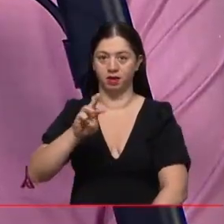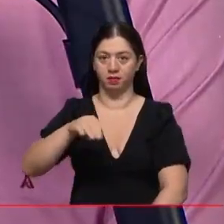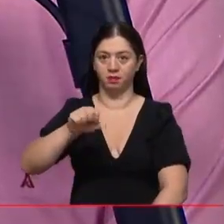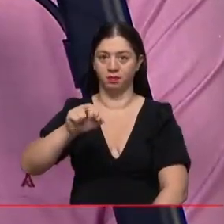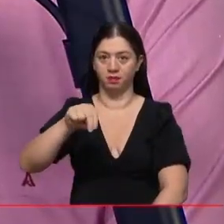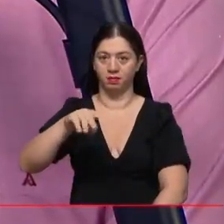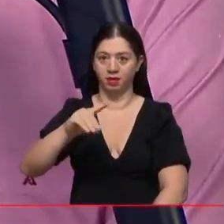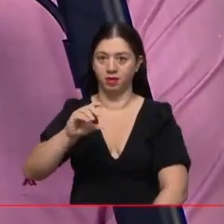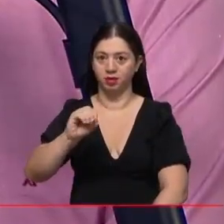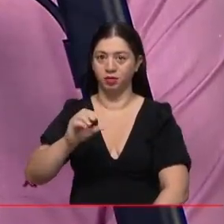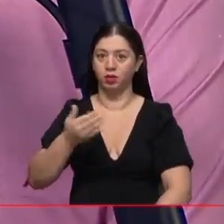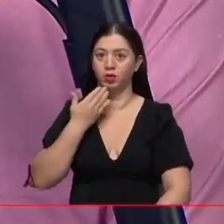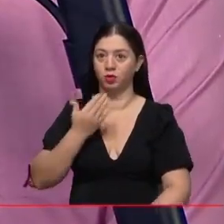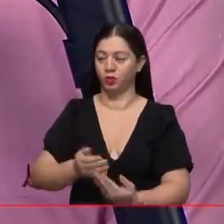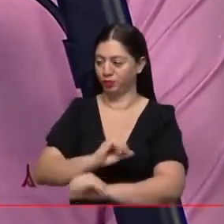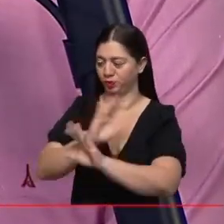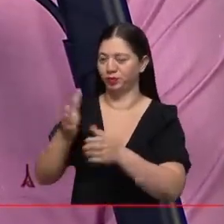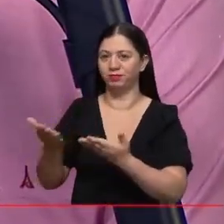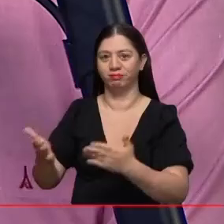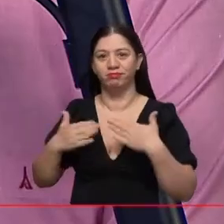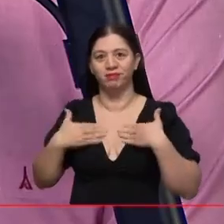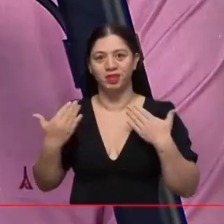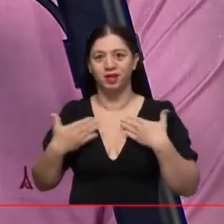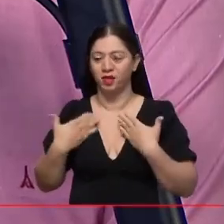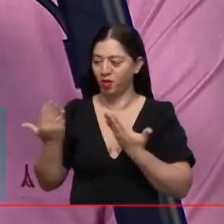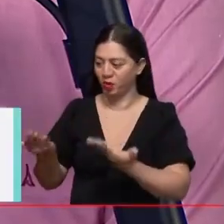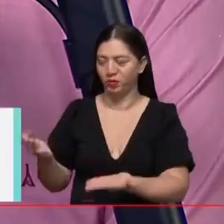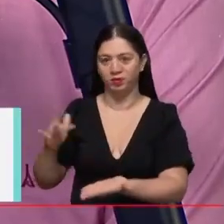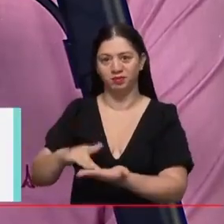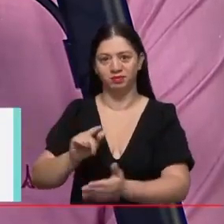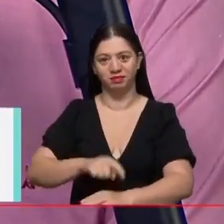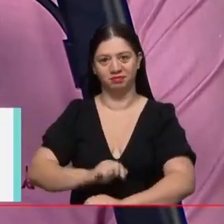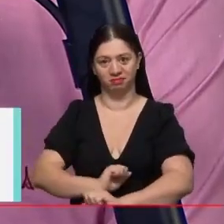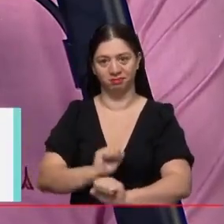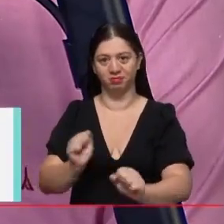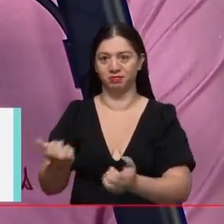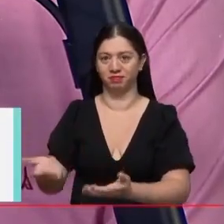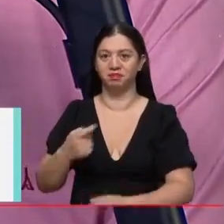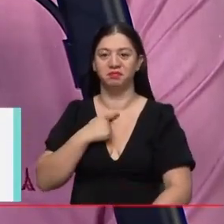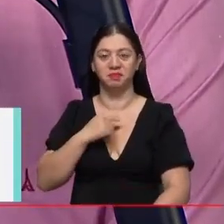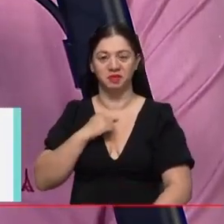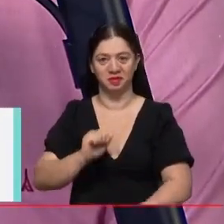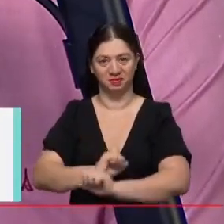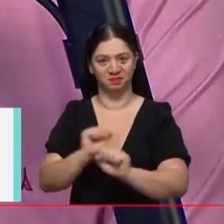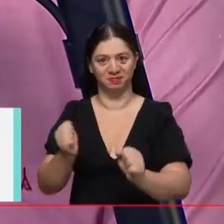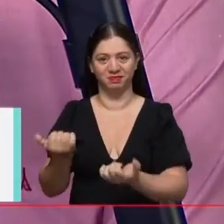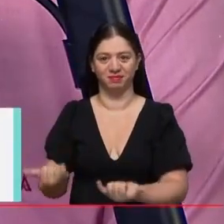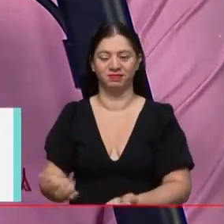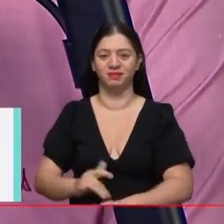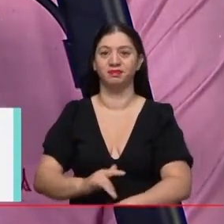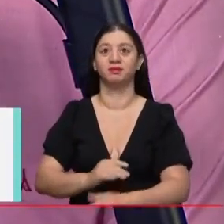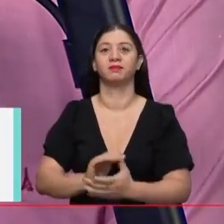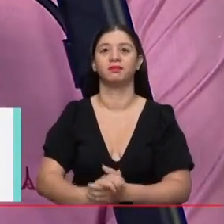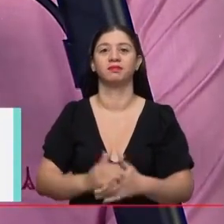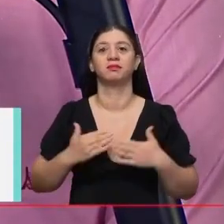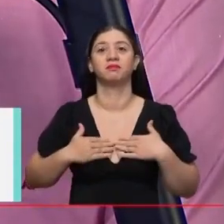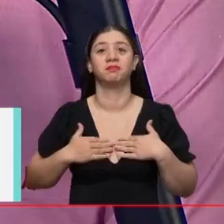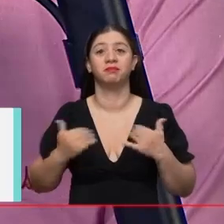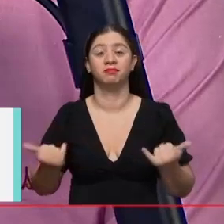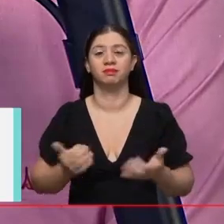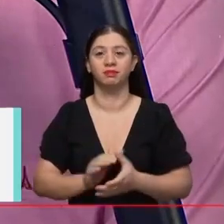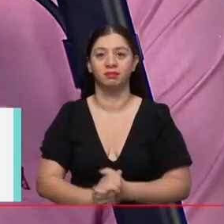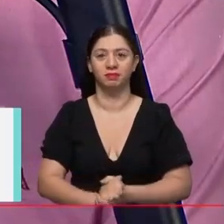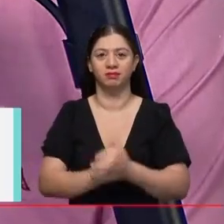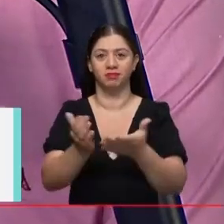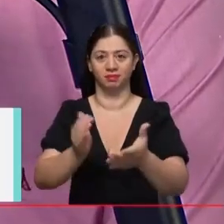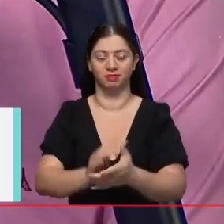Peralta, muy buenos días. Hola Gigi, buenos días. Qué alegría tenerlo por aquí a esta hora. Me encanta verlo madrugando. Me alegra saludarla. Y